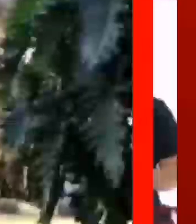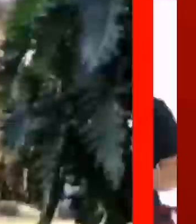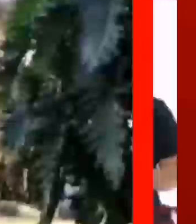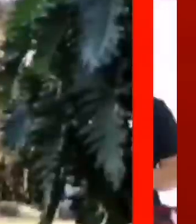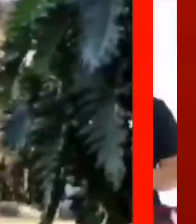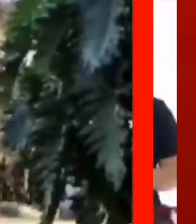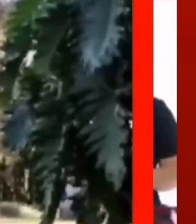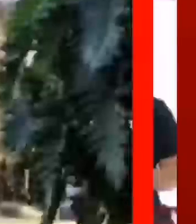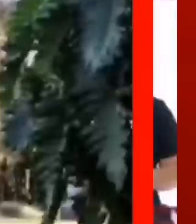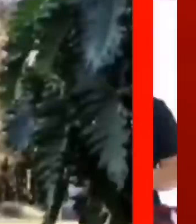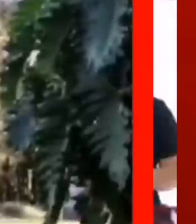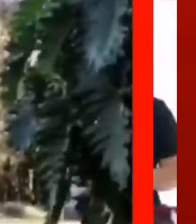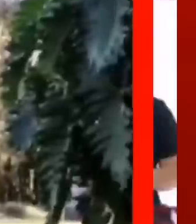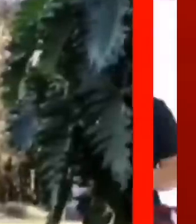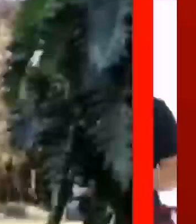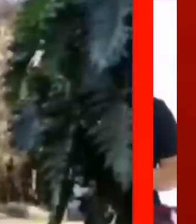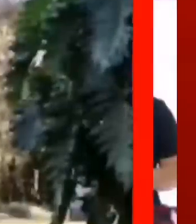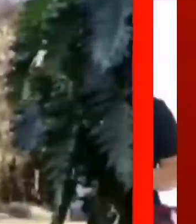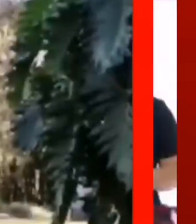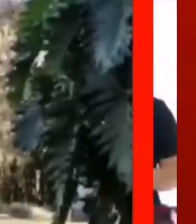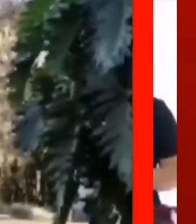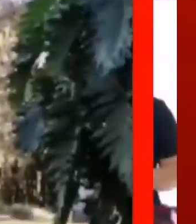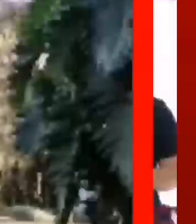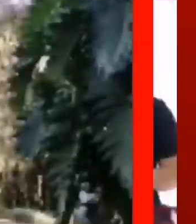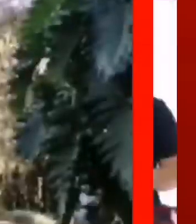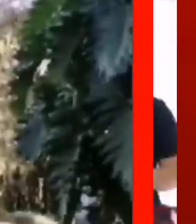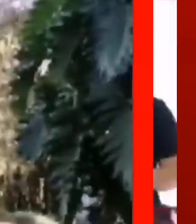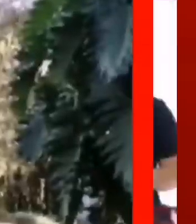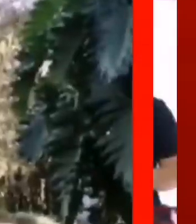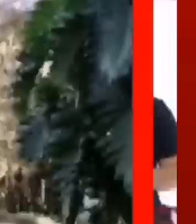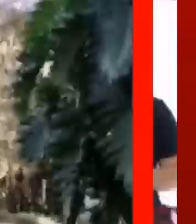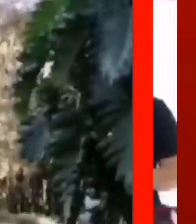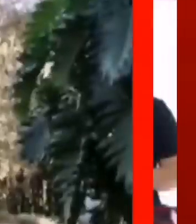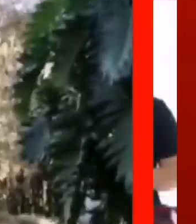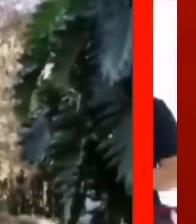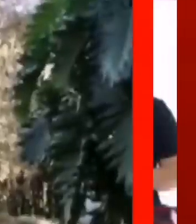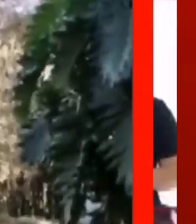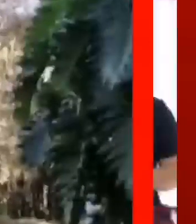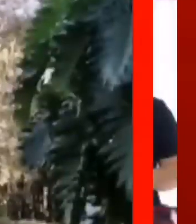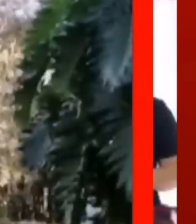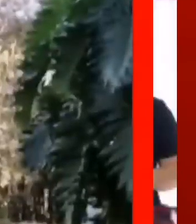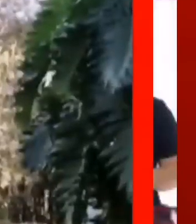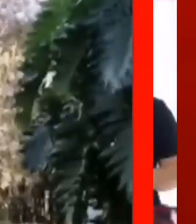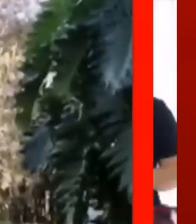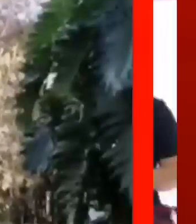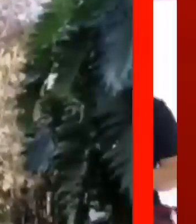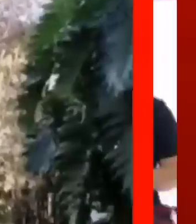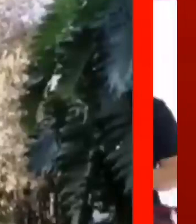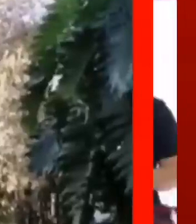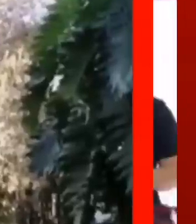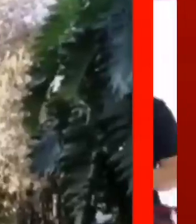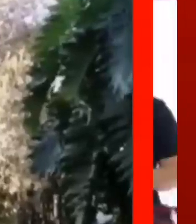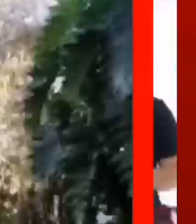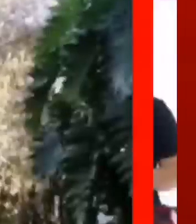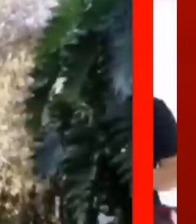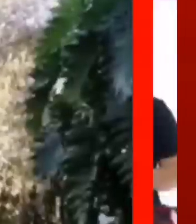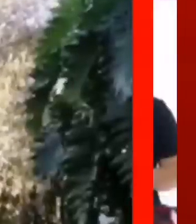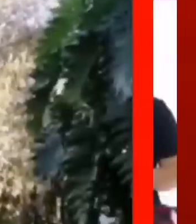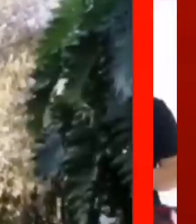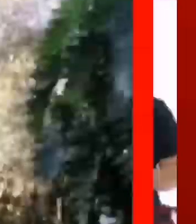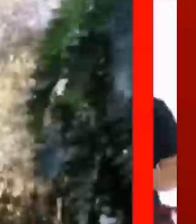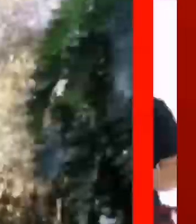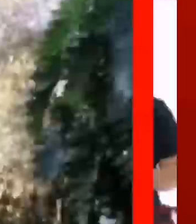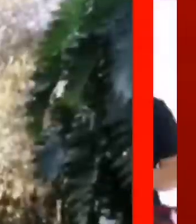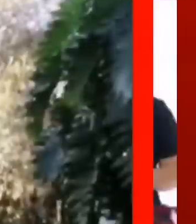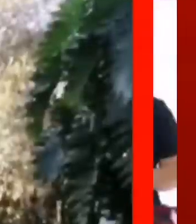Nieto. Sería insultar al pueblo de México. Es un avión lujosísimo de 7.500